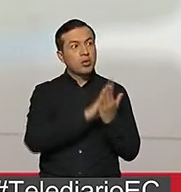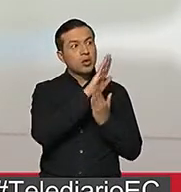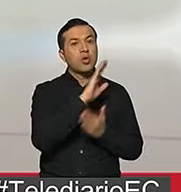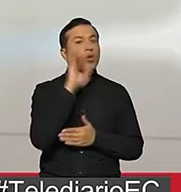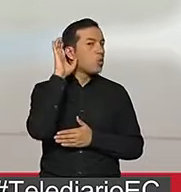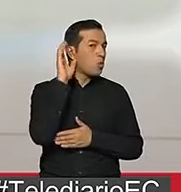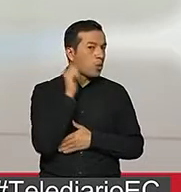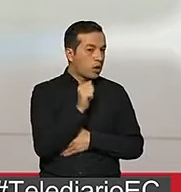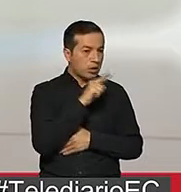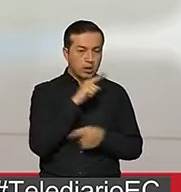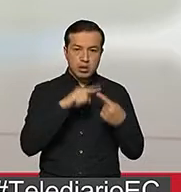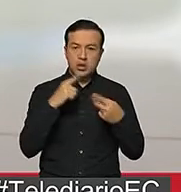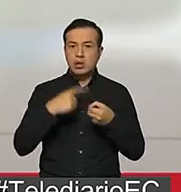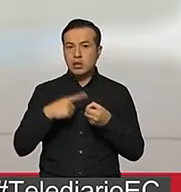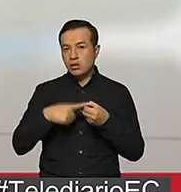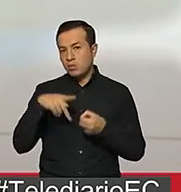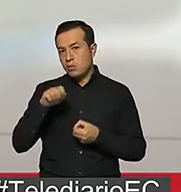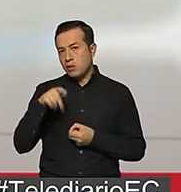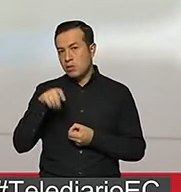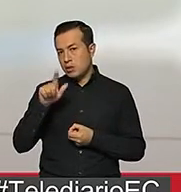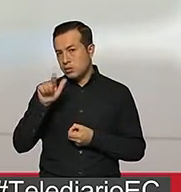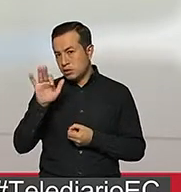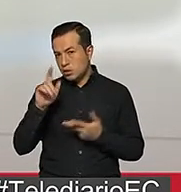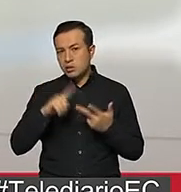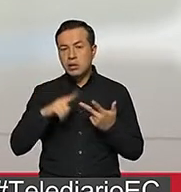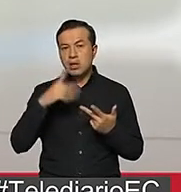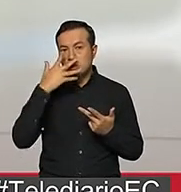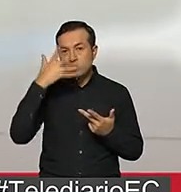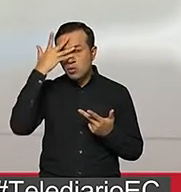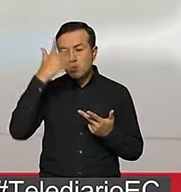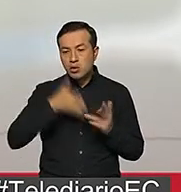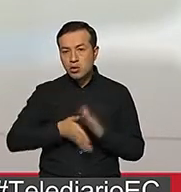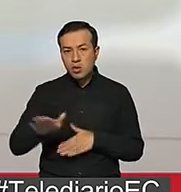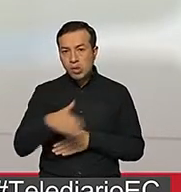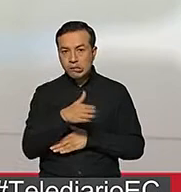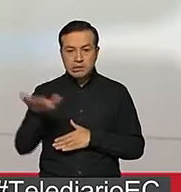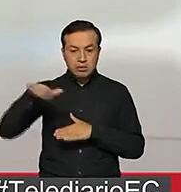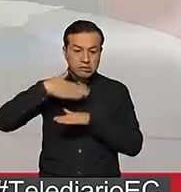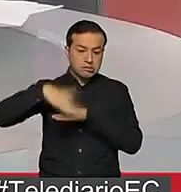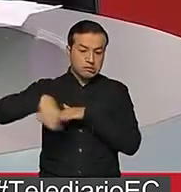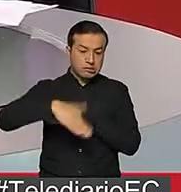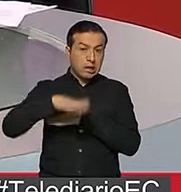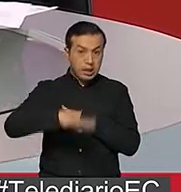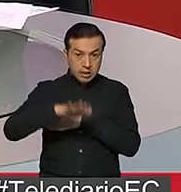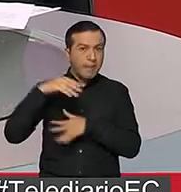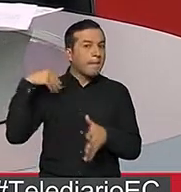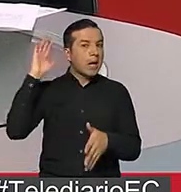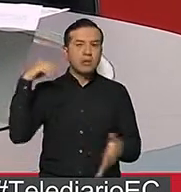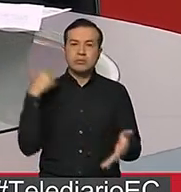la quito papallacta alóag-santo domingo particularmente los descensos de cordillera son los puntos más